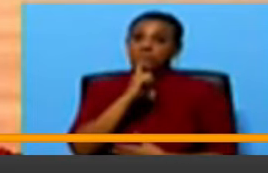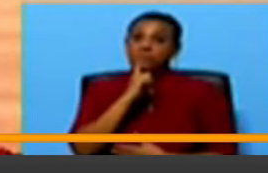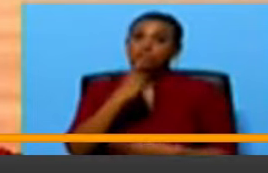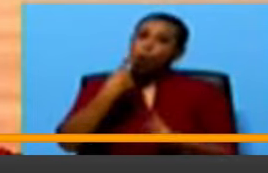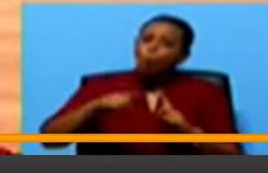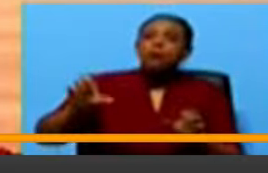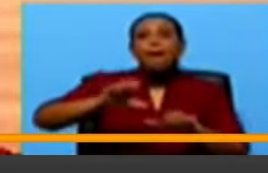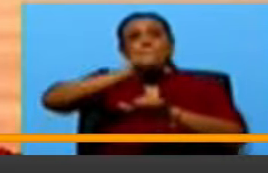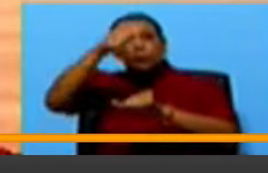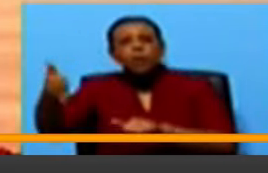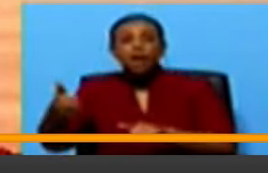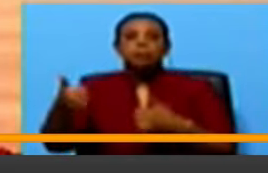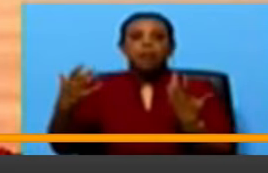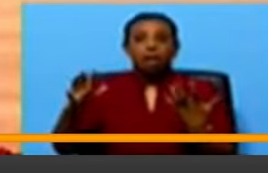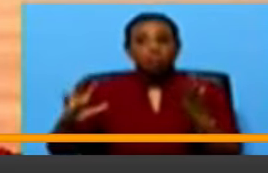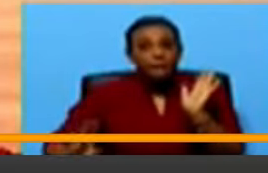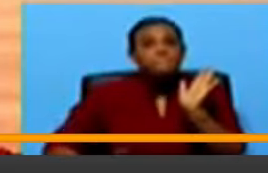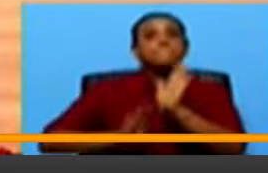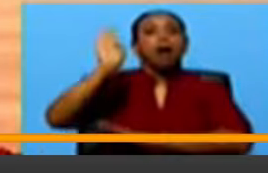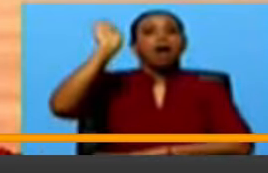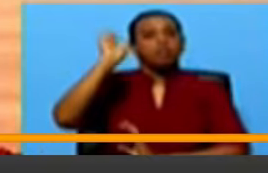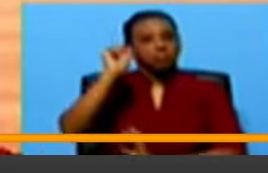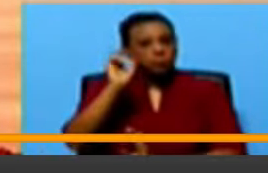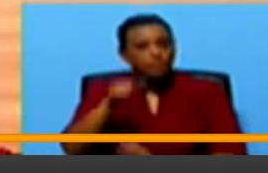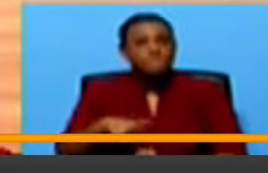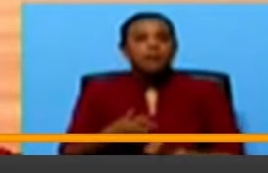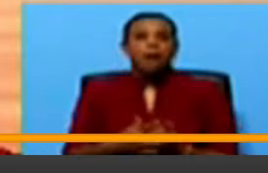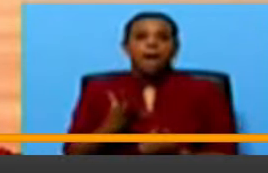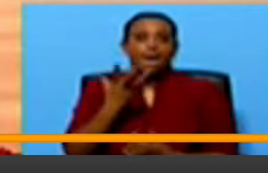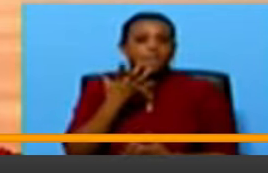otras superpotencias que van surgiendo.